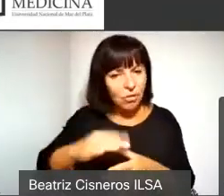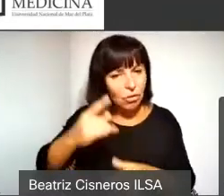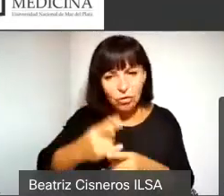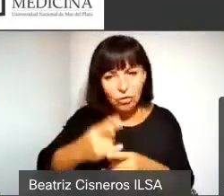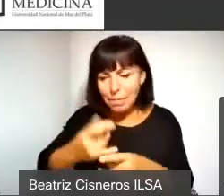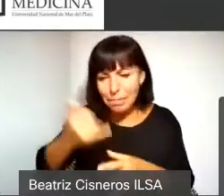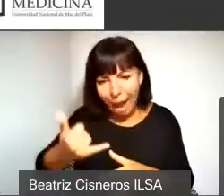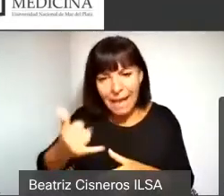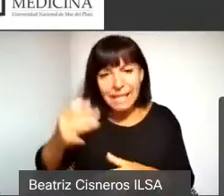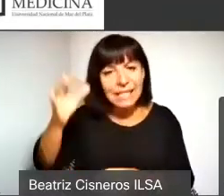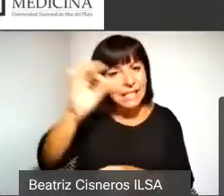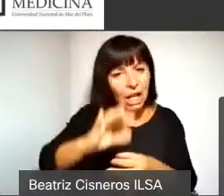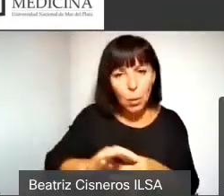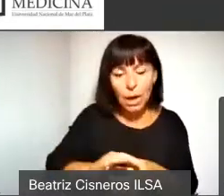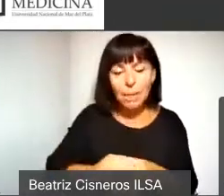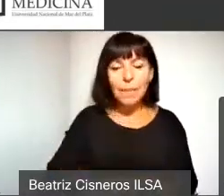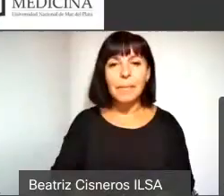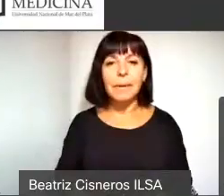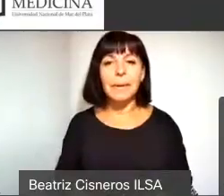Con esa definición.